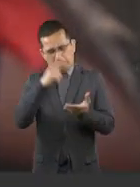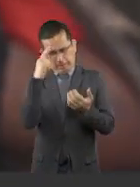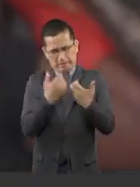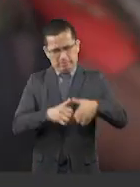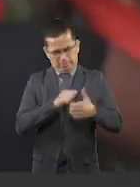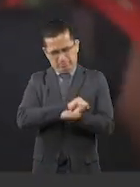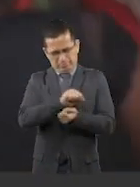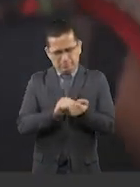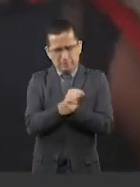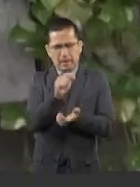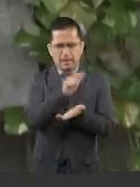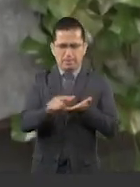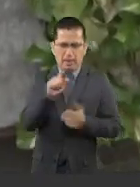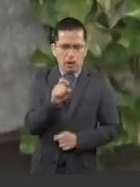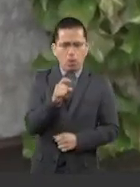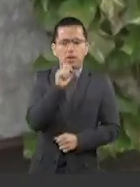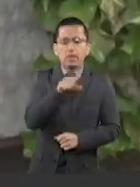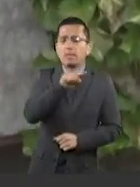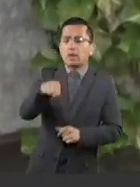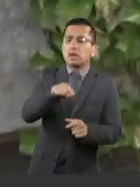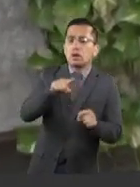ordenamiento en municipios afectados